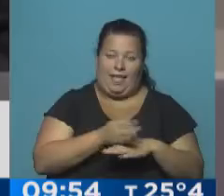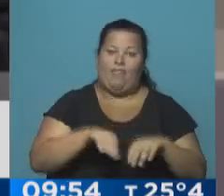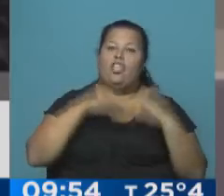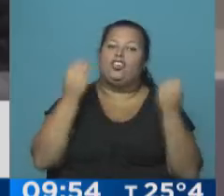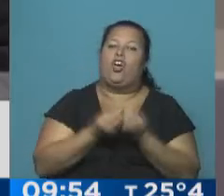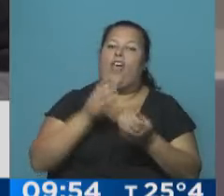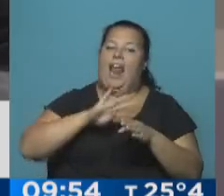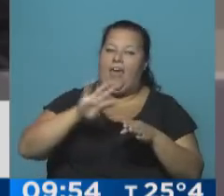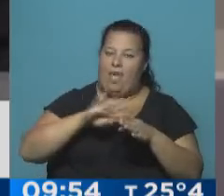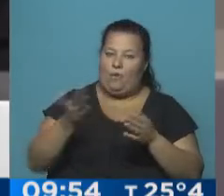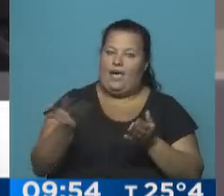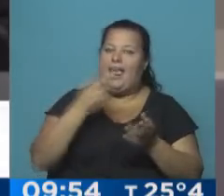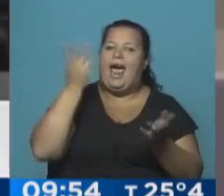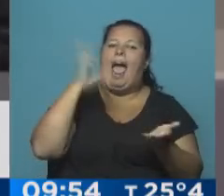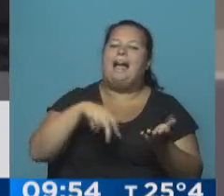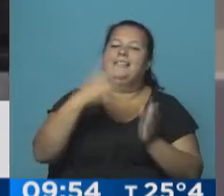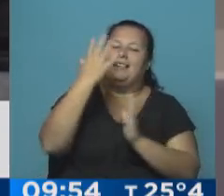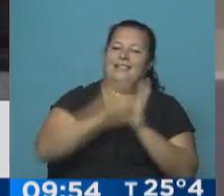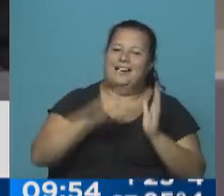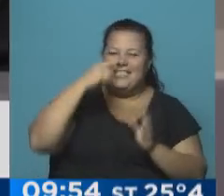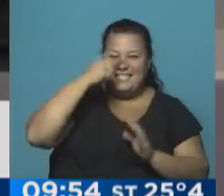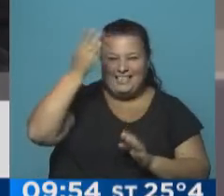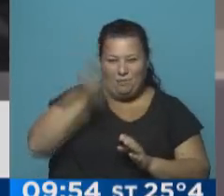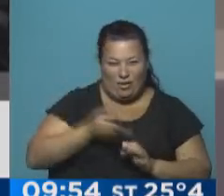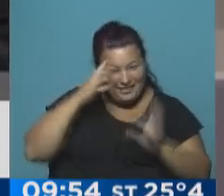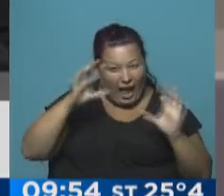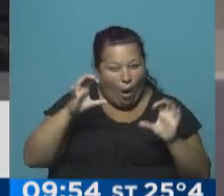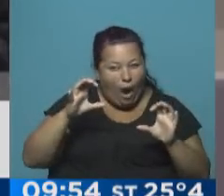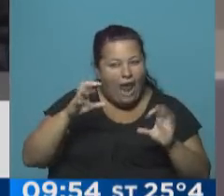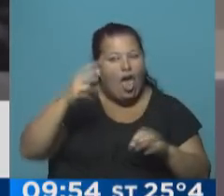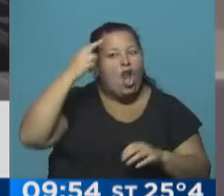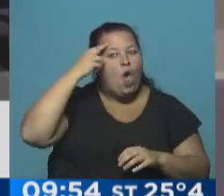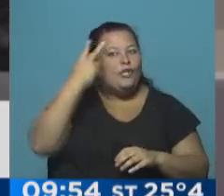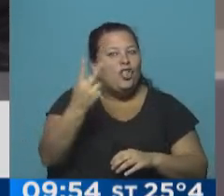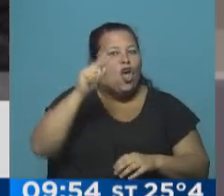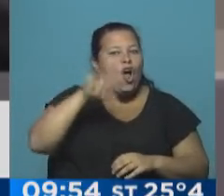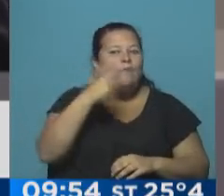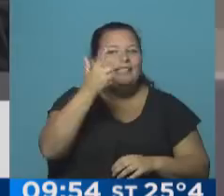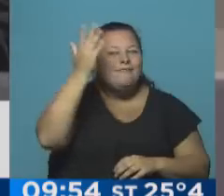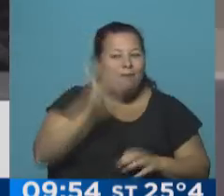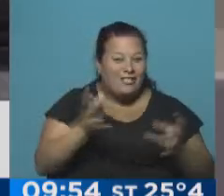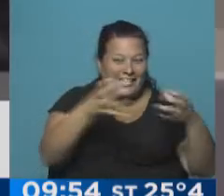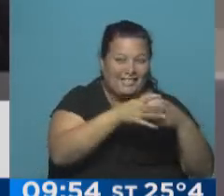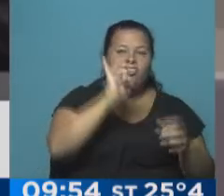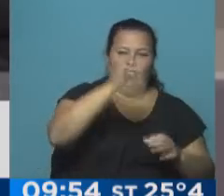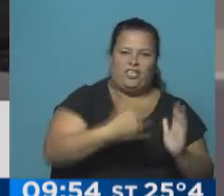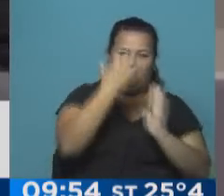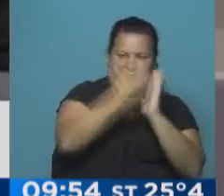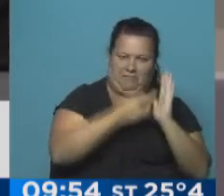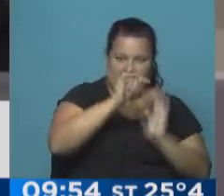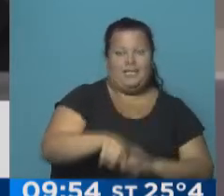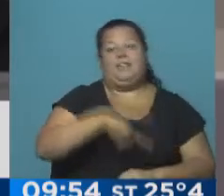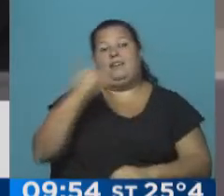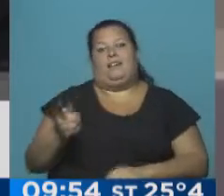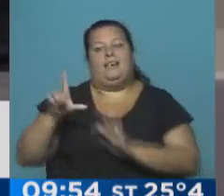deuda que quedó fuera del canje Es decir de aquellos siete puntos se acuerdan de los del 92,3 por que adhirió el canje y y el